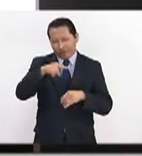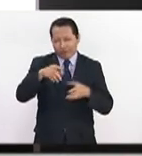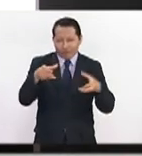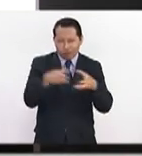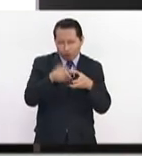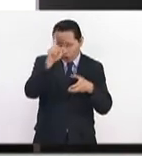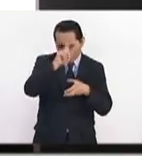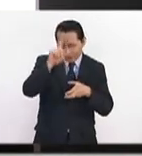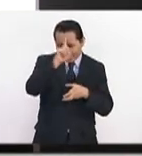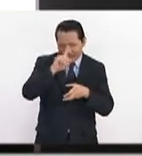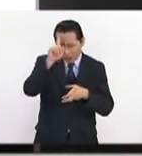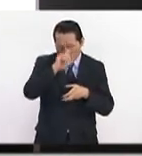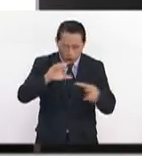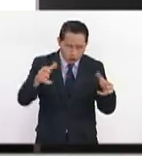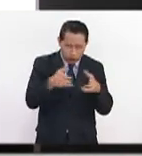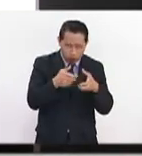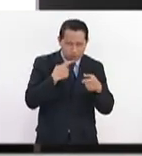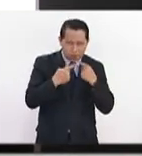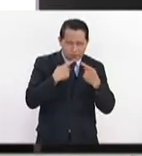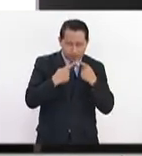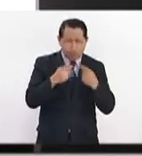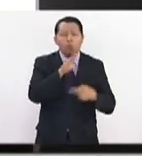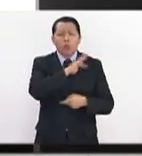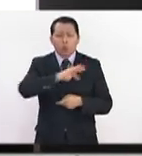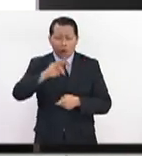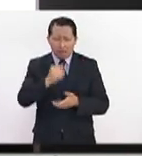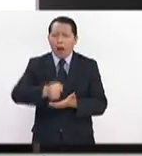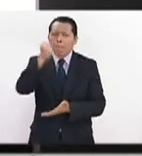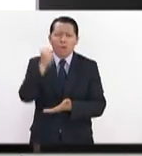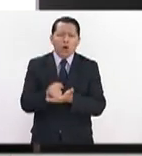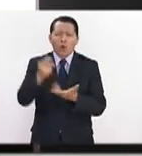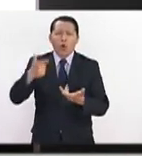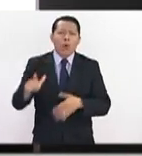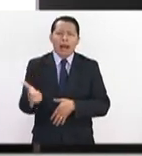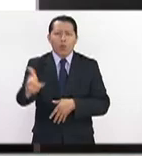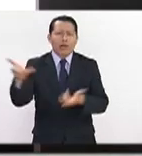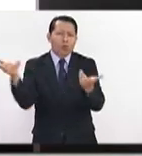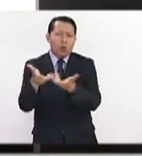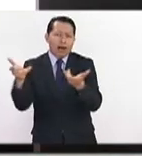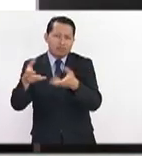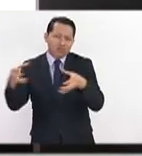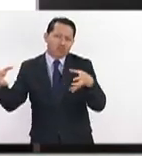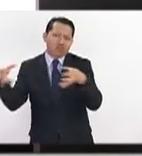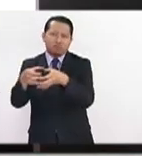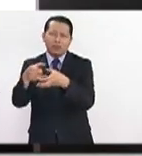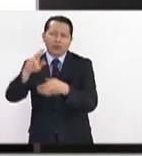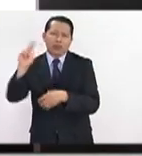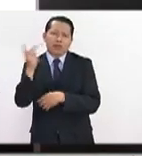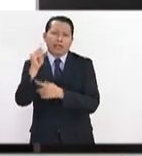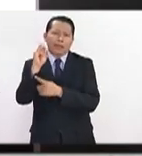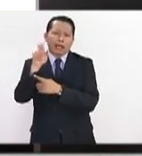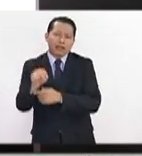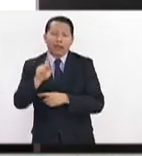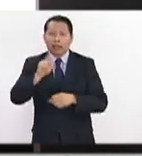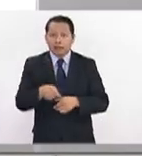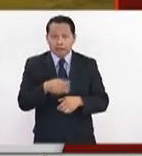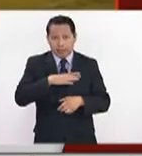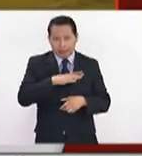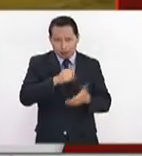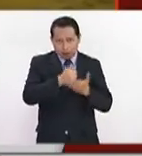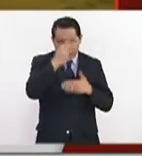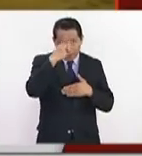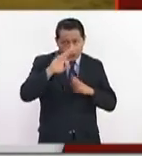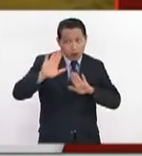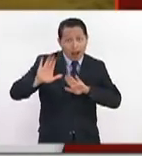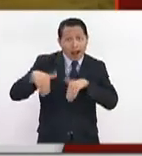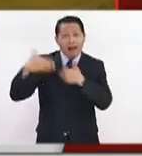Nacional aprobó la creación de esta unidad académica, la primera que fuera de la zona metropolitana de Ciudad de